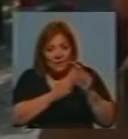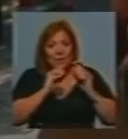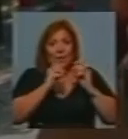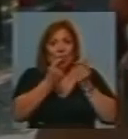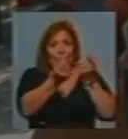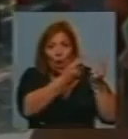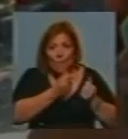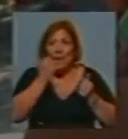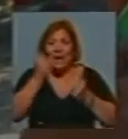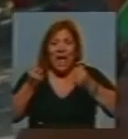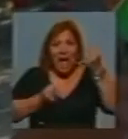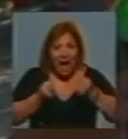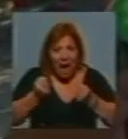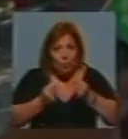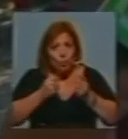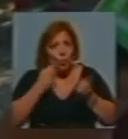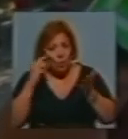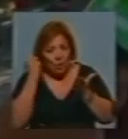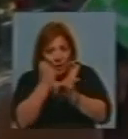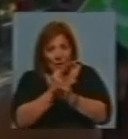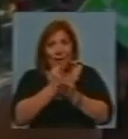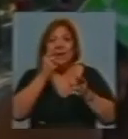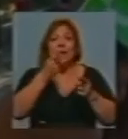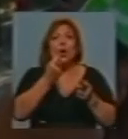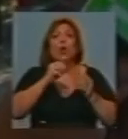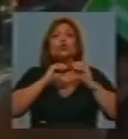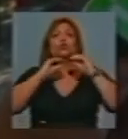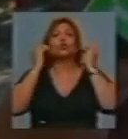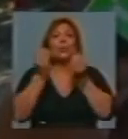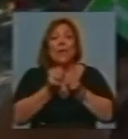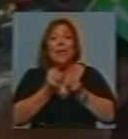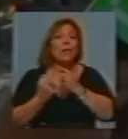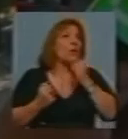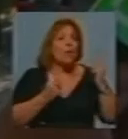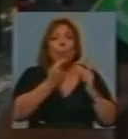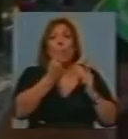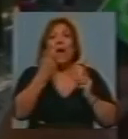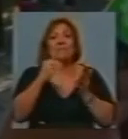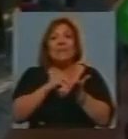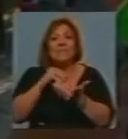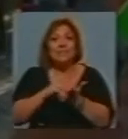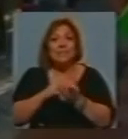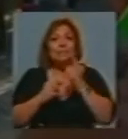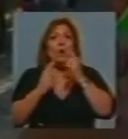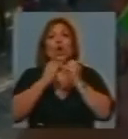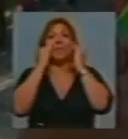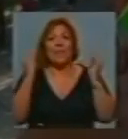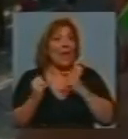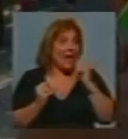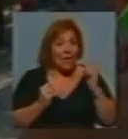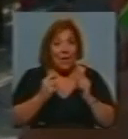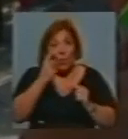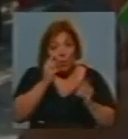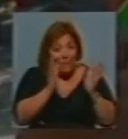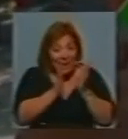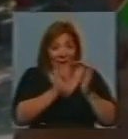a transportar, el costo total y la frecuencia con la que cruzará por aduana por día. Cada pequeño